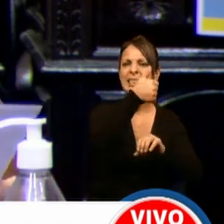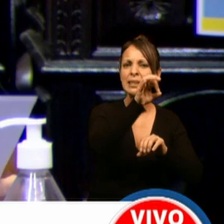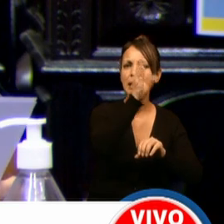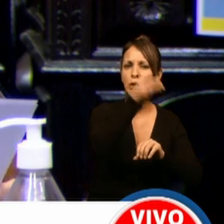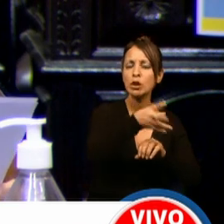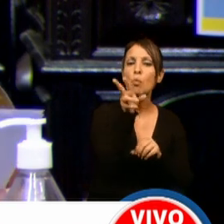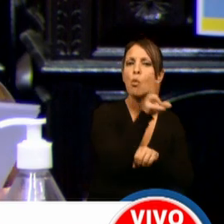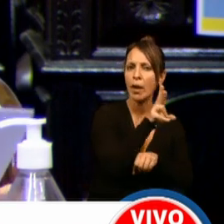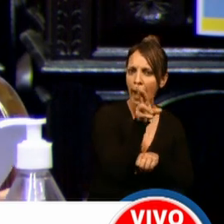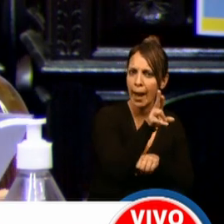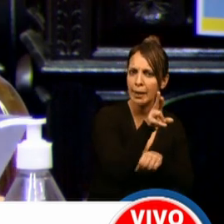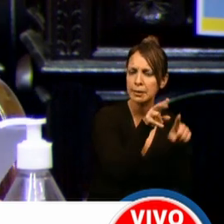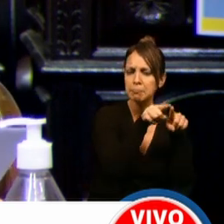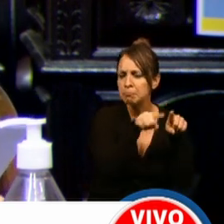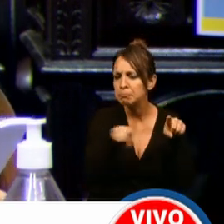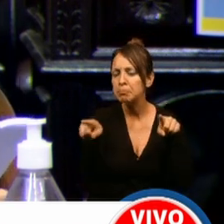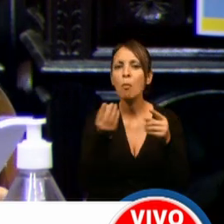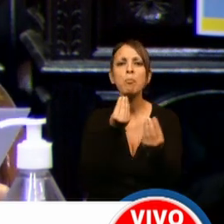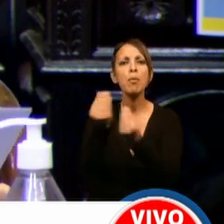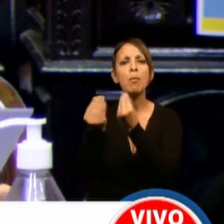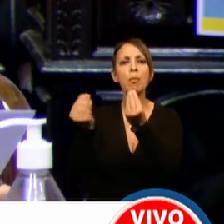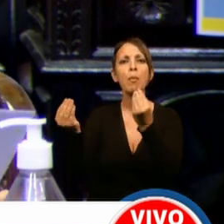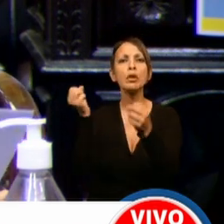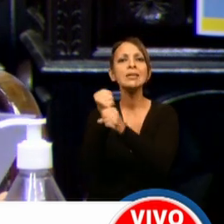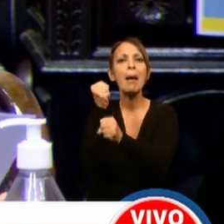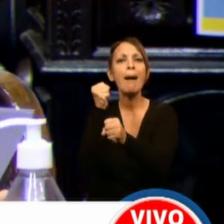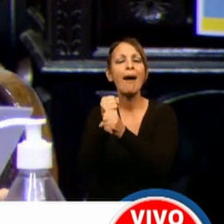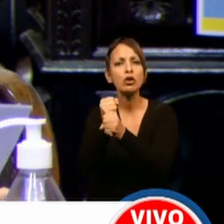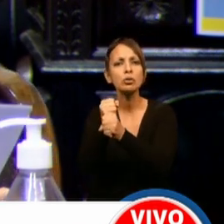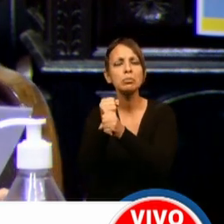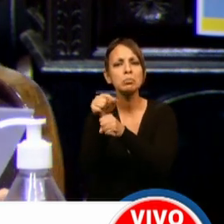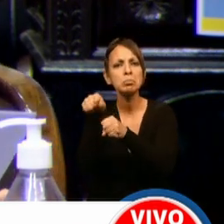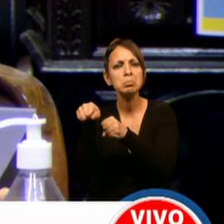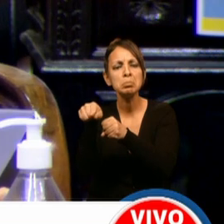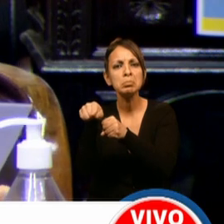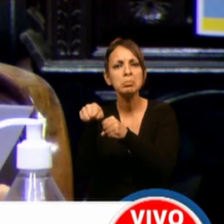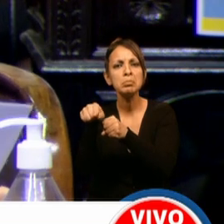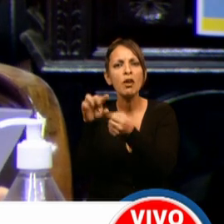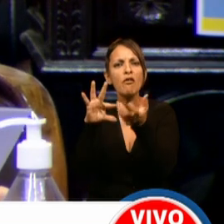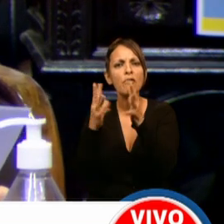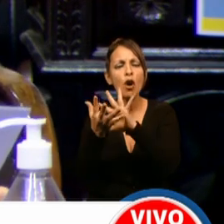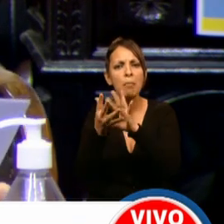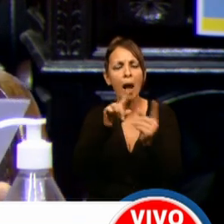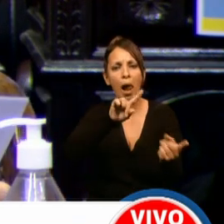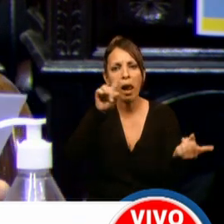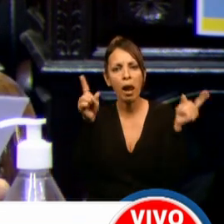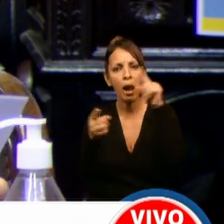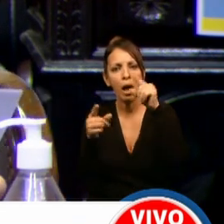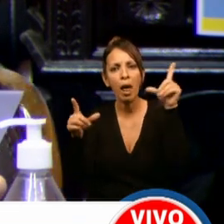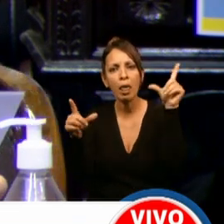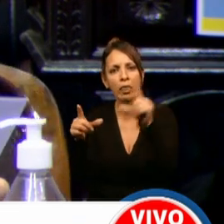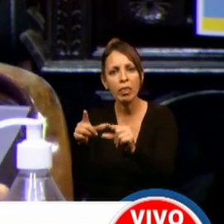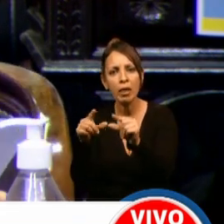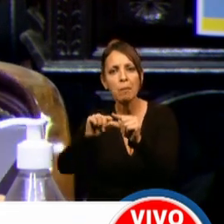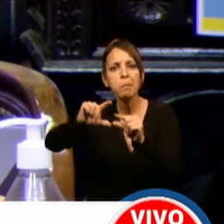mujeres porque en el acceso a los trabajos se invierte la proporción y son los varones